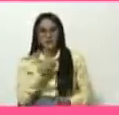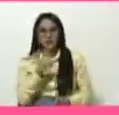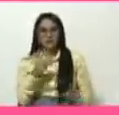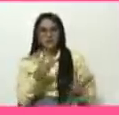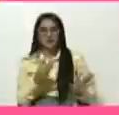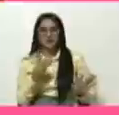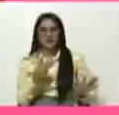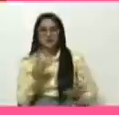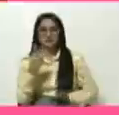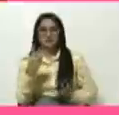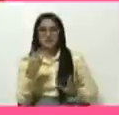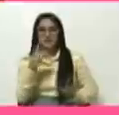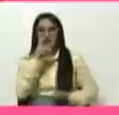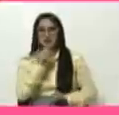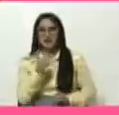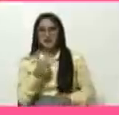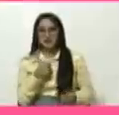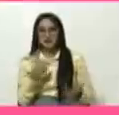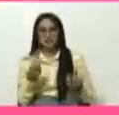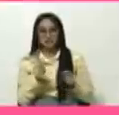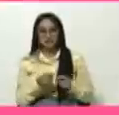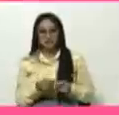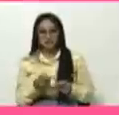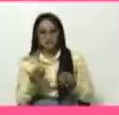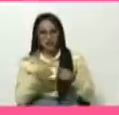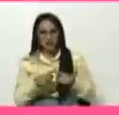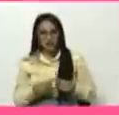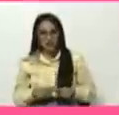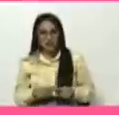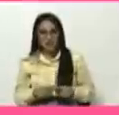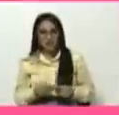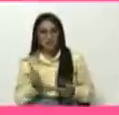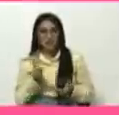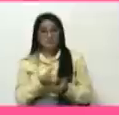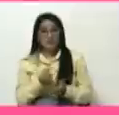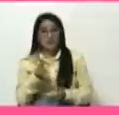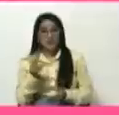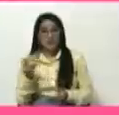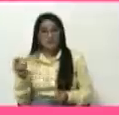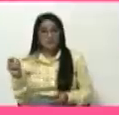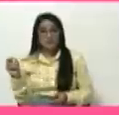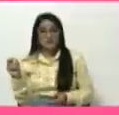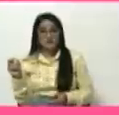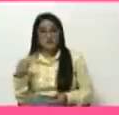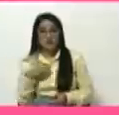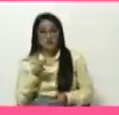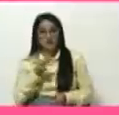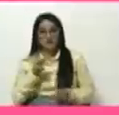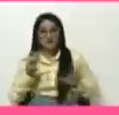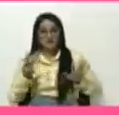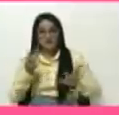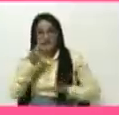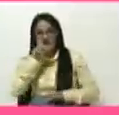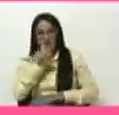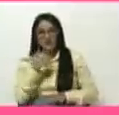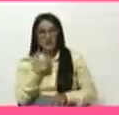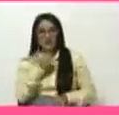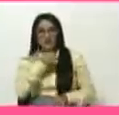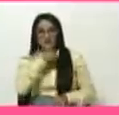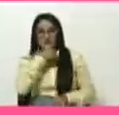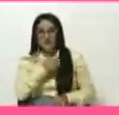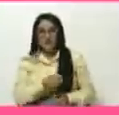37 años. Yo me saqué mis cuentas rápido y dije, Dios, cuando llegue el 2000, yo voy a tener 37 años, voy a ser un viejo.